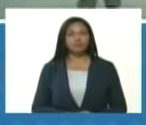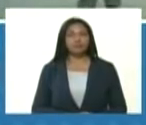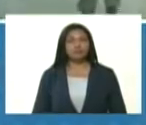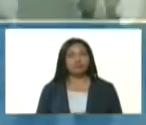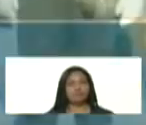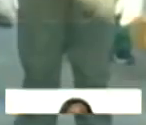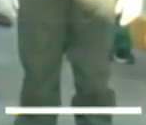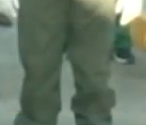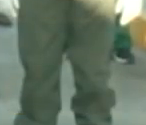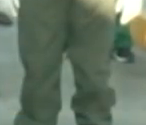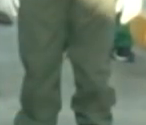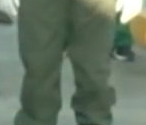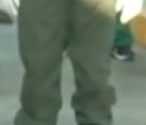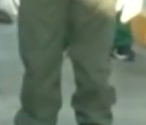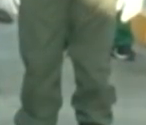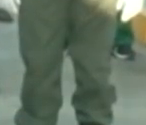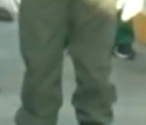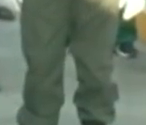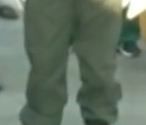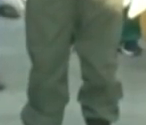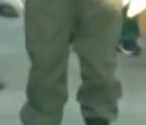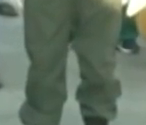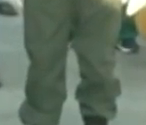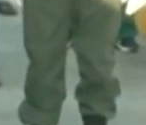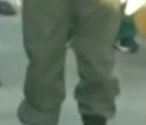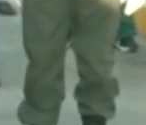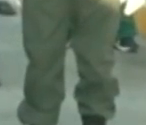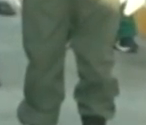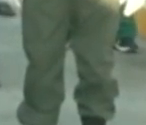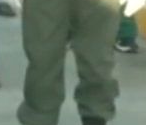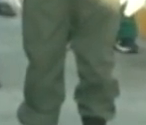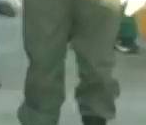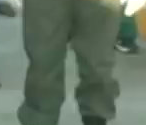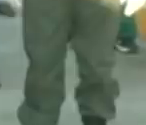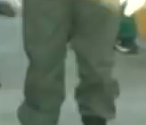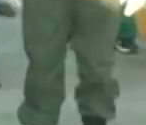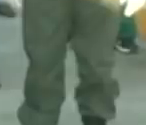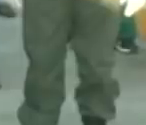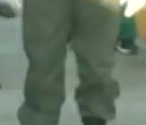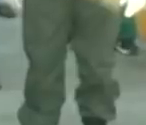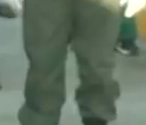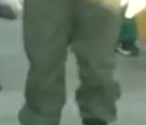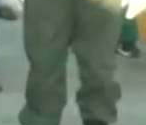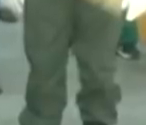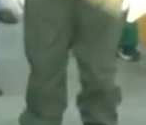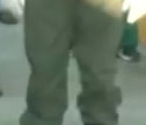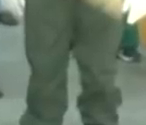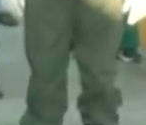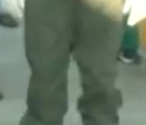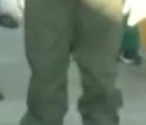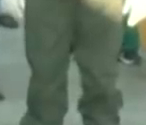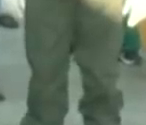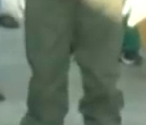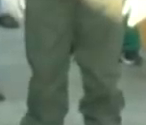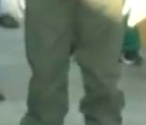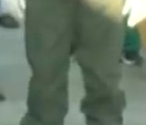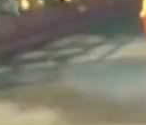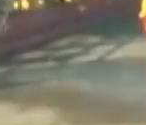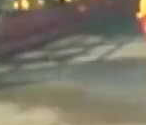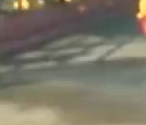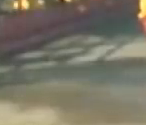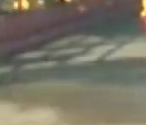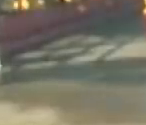Gracias por el pase, mi comandante presidente. Saludos desde el estado Lara. Hoy nos encontramos en el plan